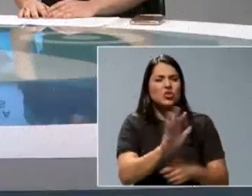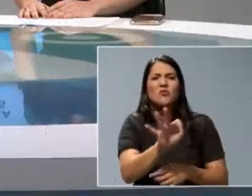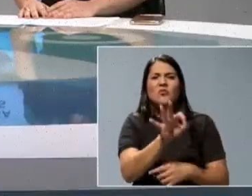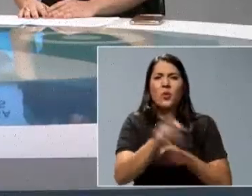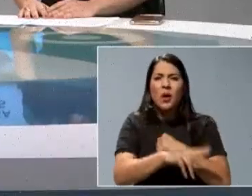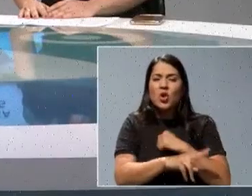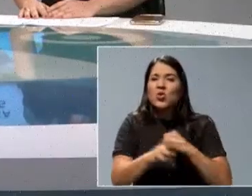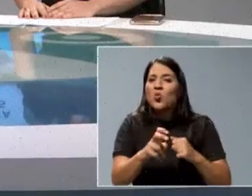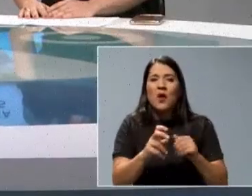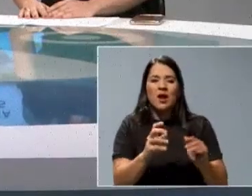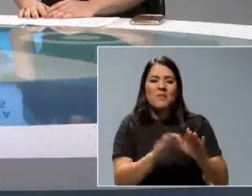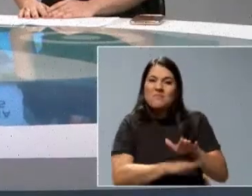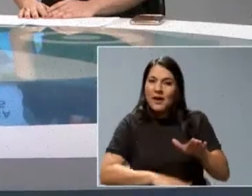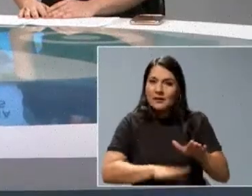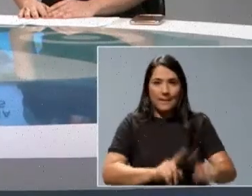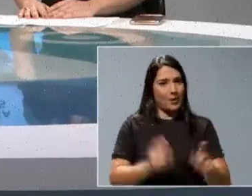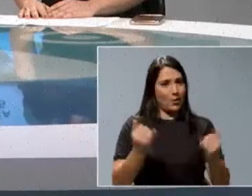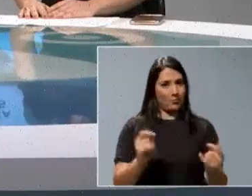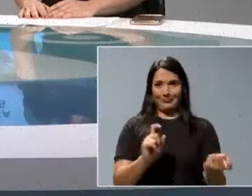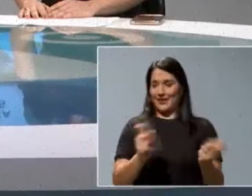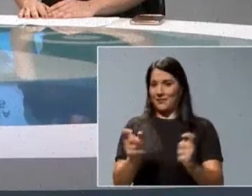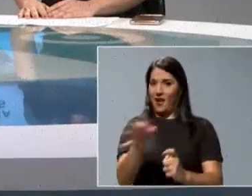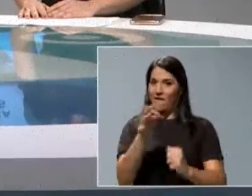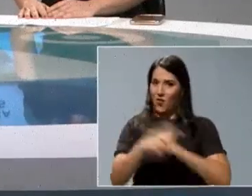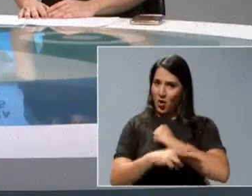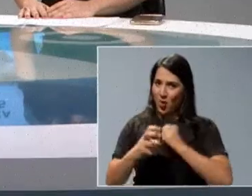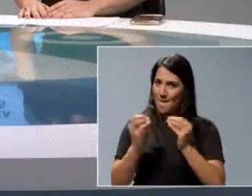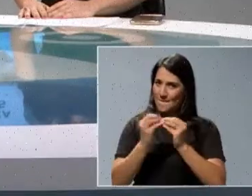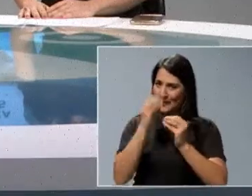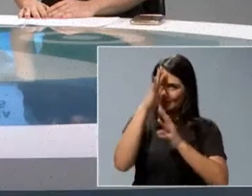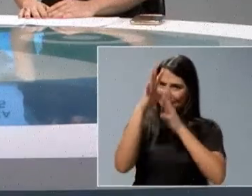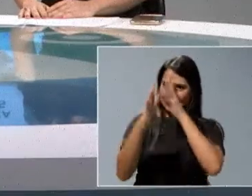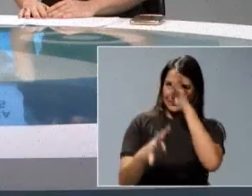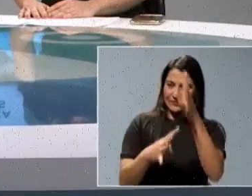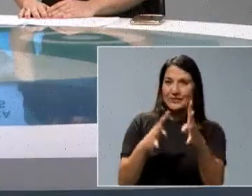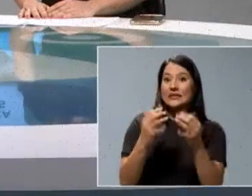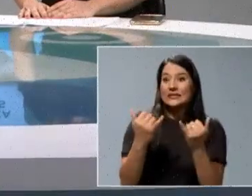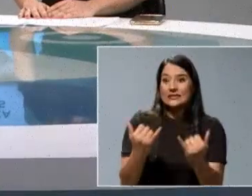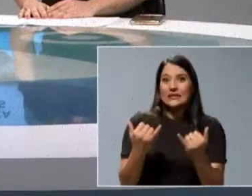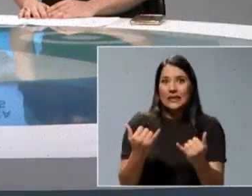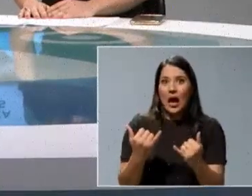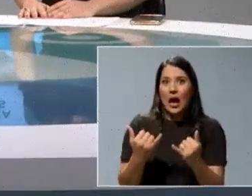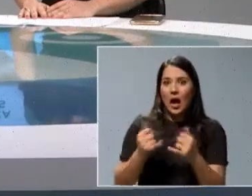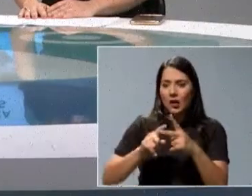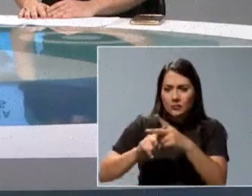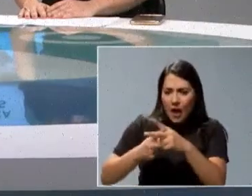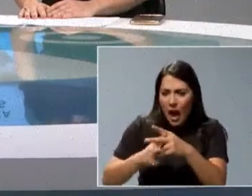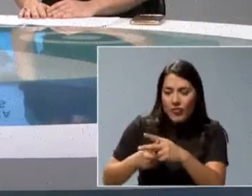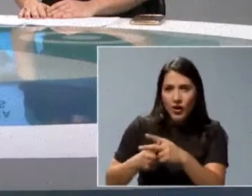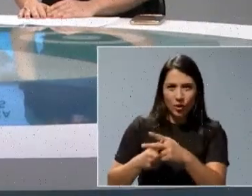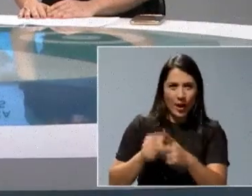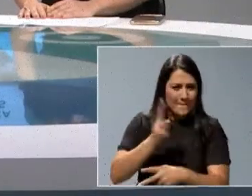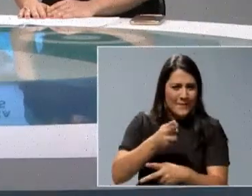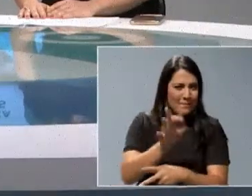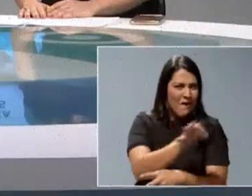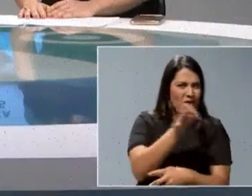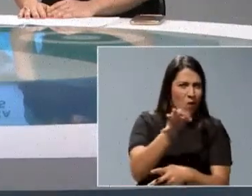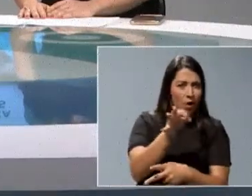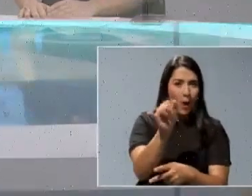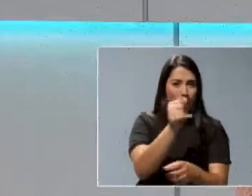Han cambiado ya la forma de actuar, incluso utilizando ya propios arreglos que hacía Recope, los han utilizado también para continuar